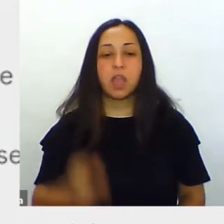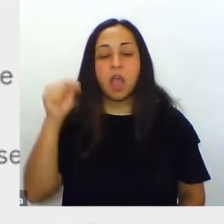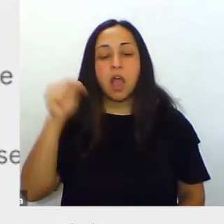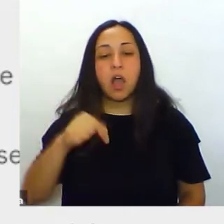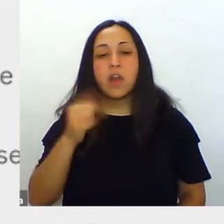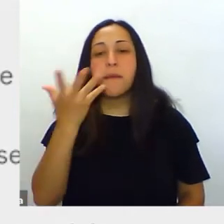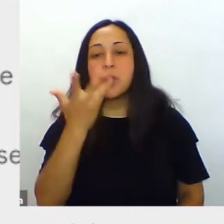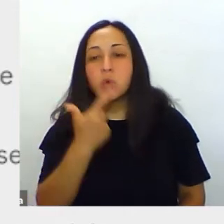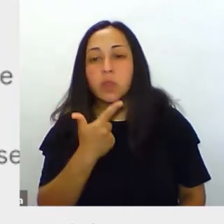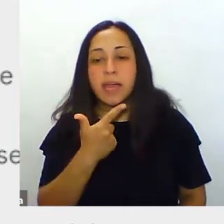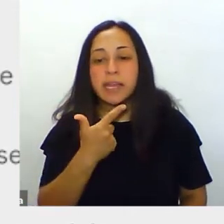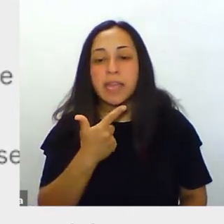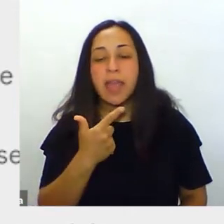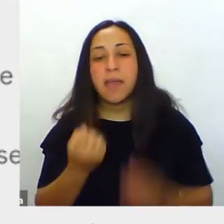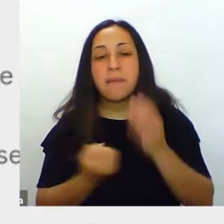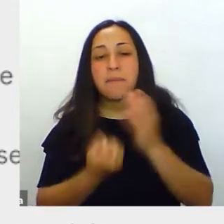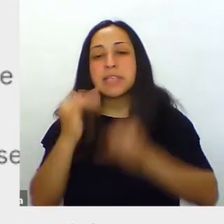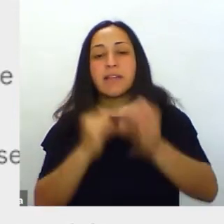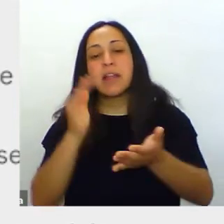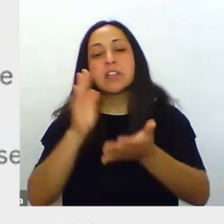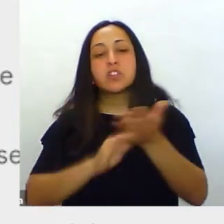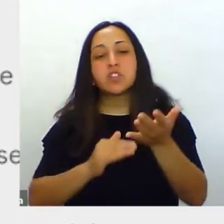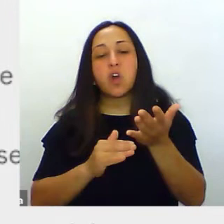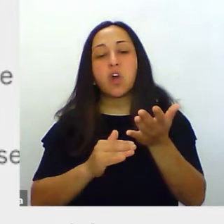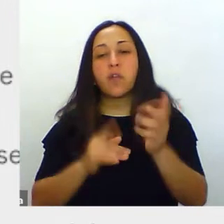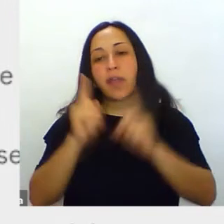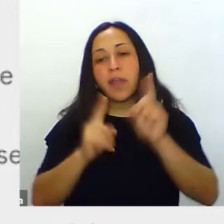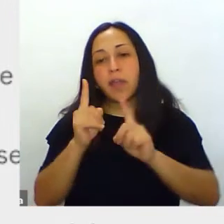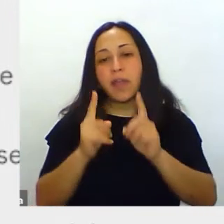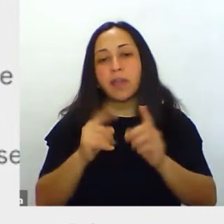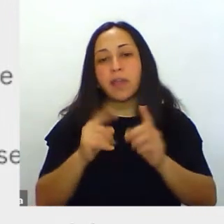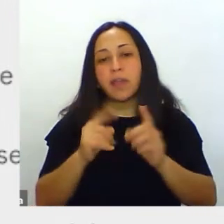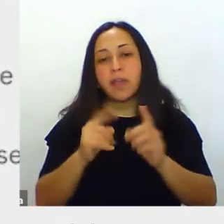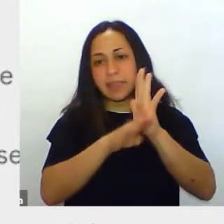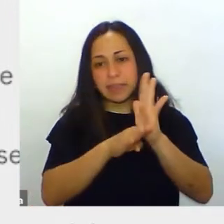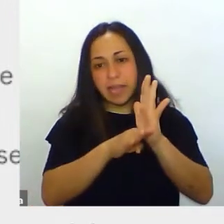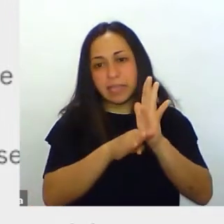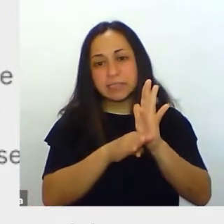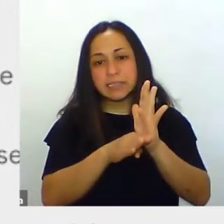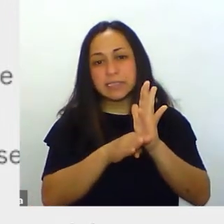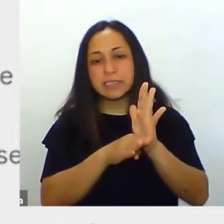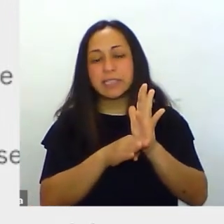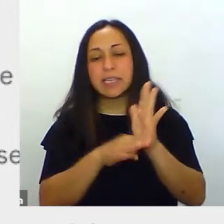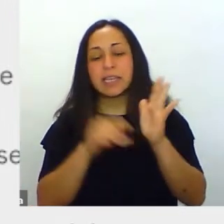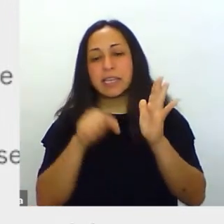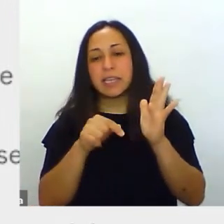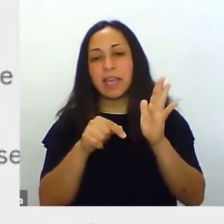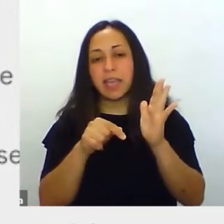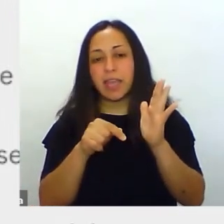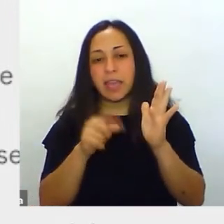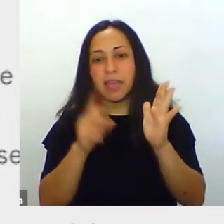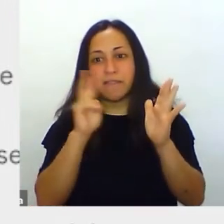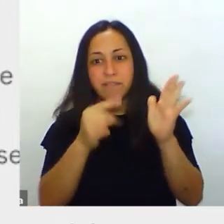Ahora me gustaría empezar a hablar un poquito acerca de ciertas estadísticas que encontramos